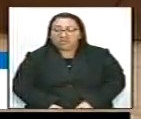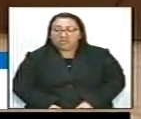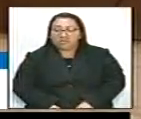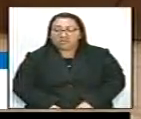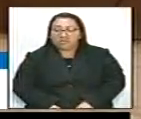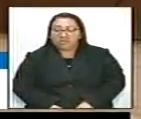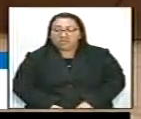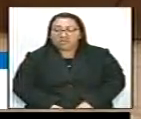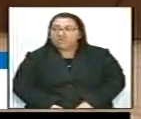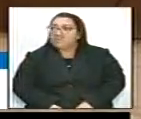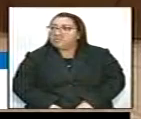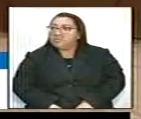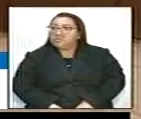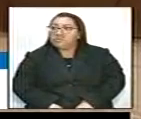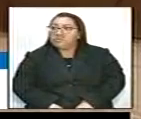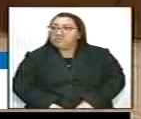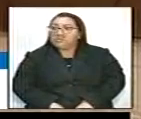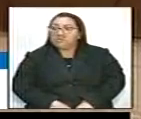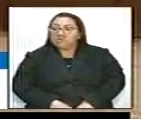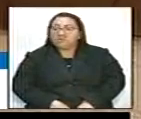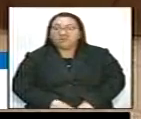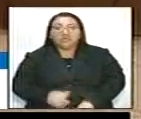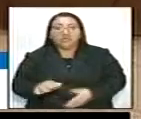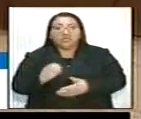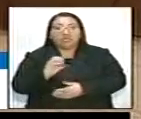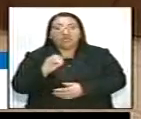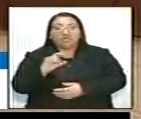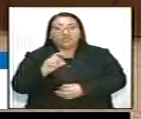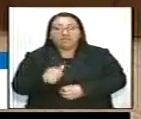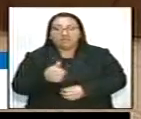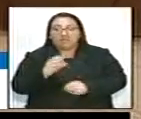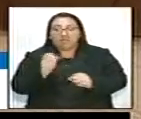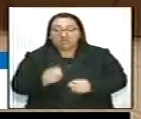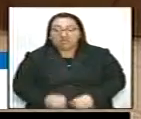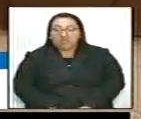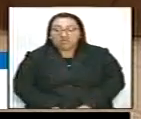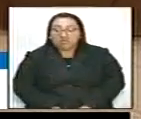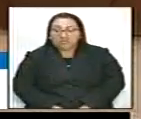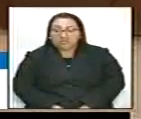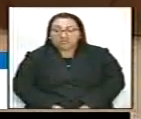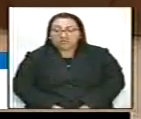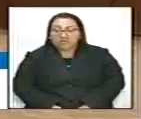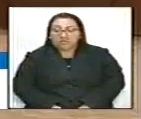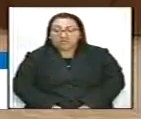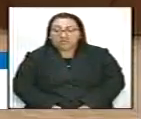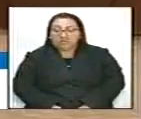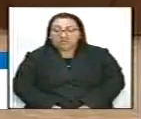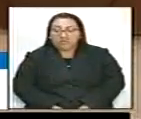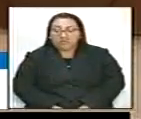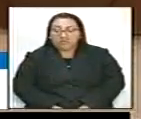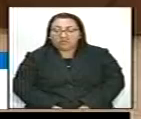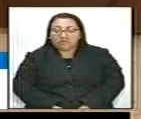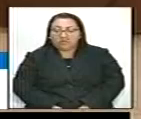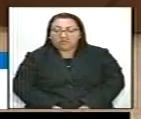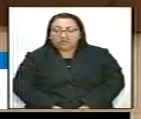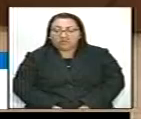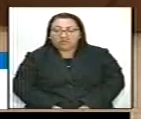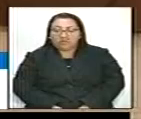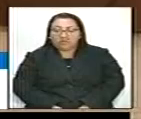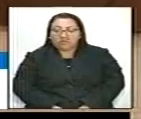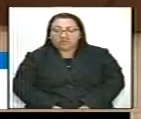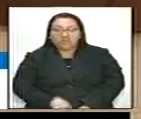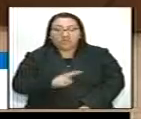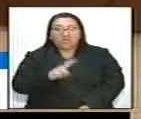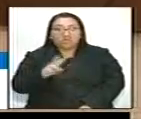Oficio suscrito por el oficial mayor del Congreso de la República, Giovanni Forno Flores. Oficio número